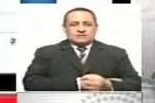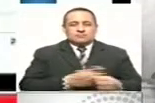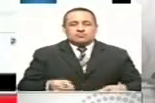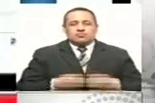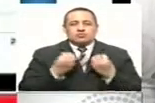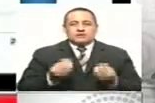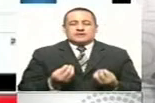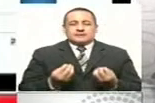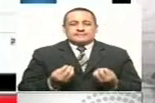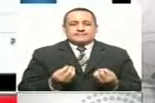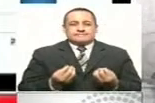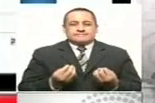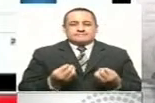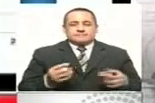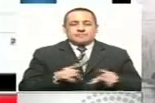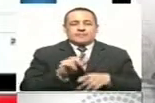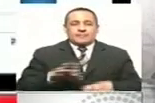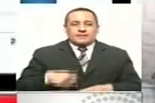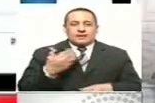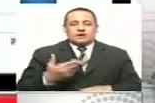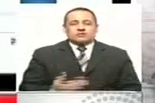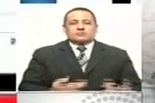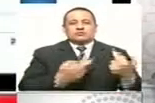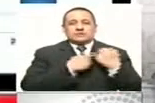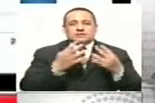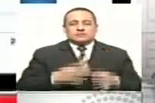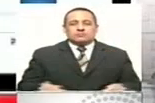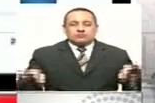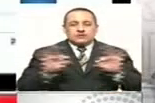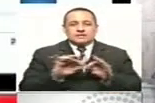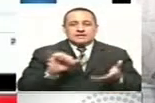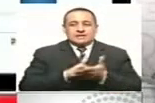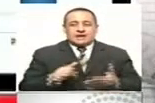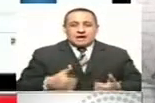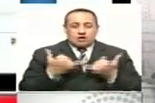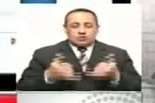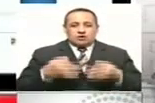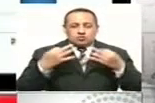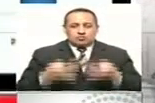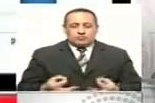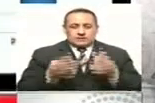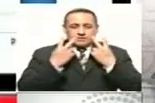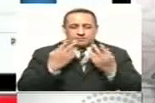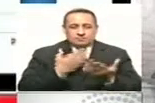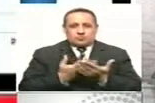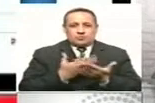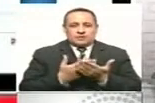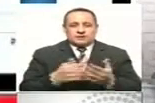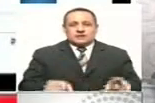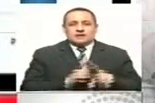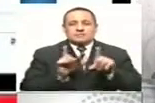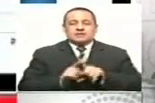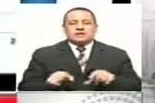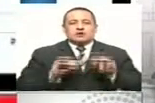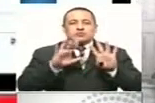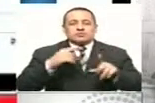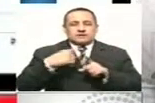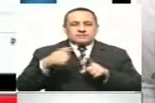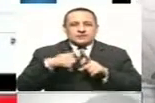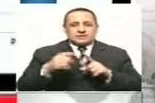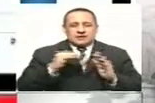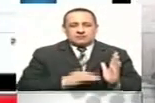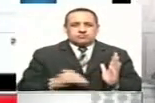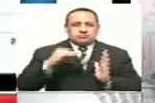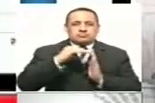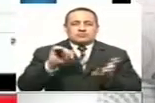porque hay un rol muy importante que ahora cumple de cara también a las nuevas metodologías que